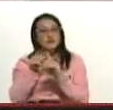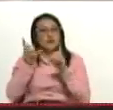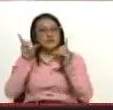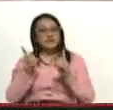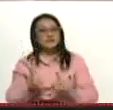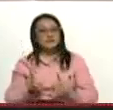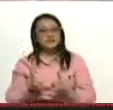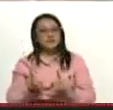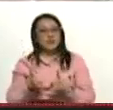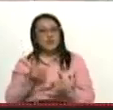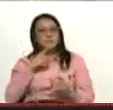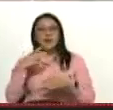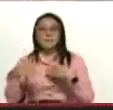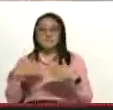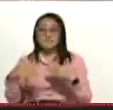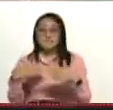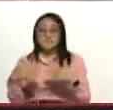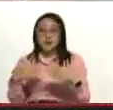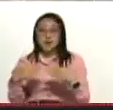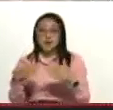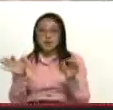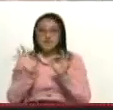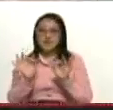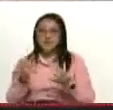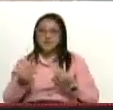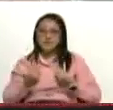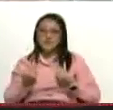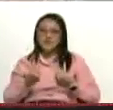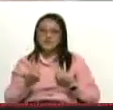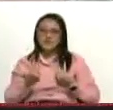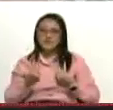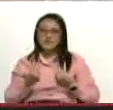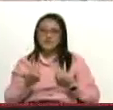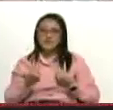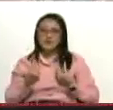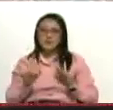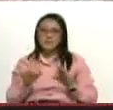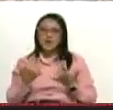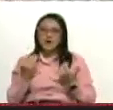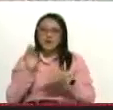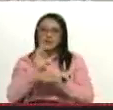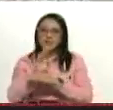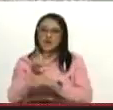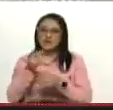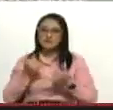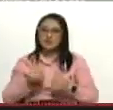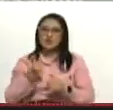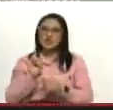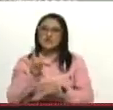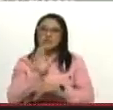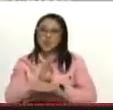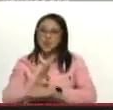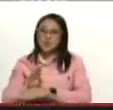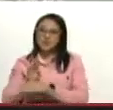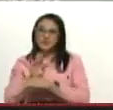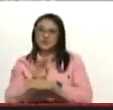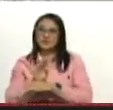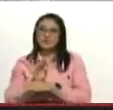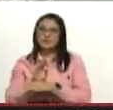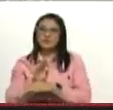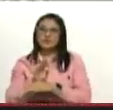decisiones para mejorar nuestros modos de vida y nuestra producción para criar esos hijos que queremos criar